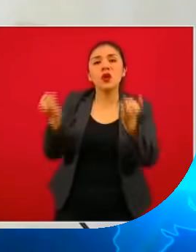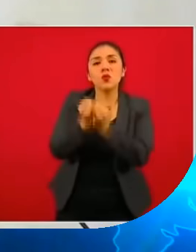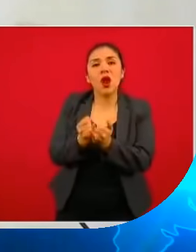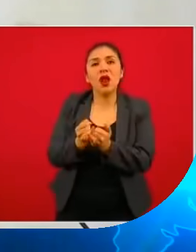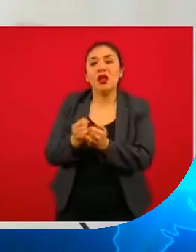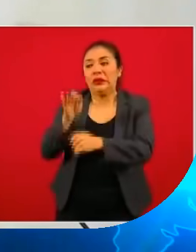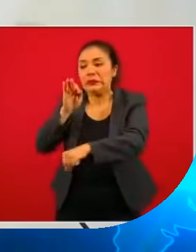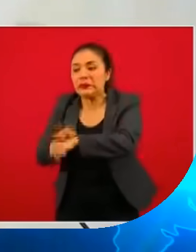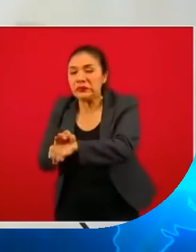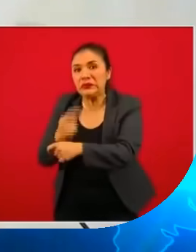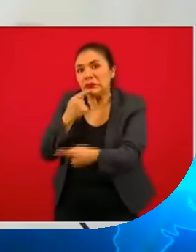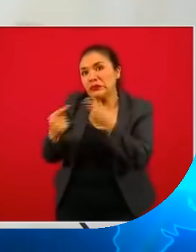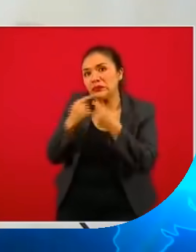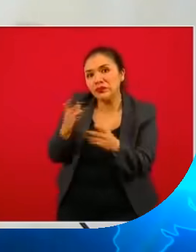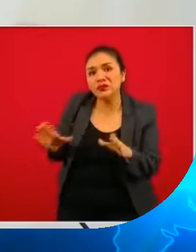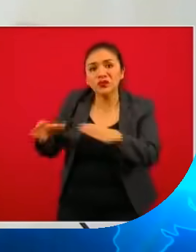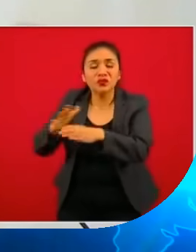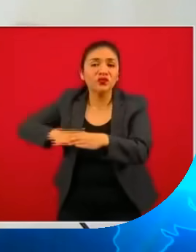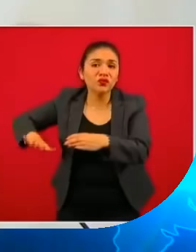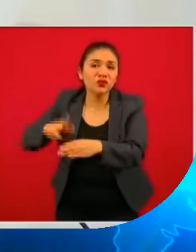privilegios.